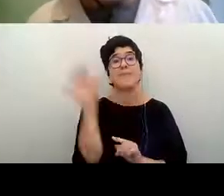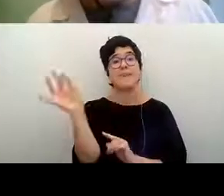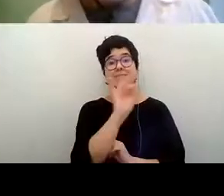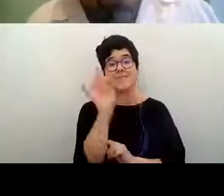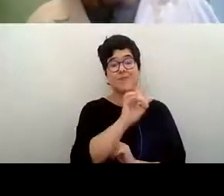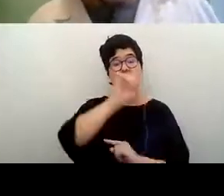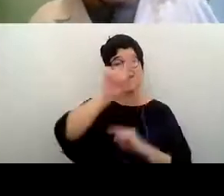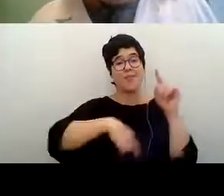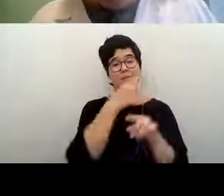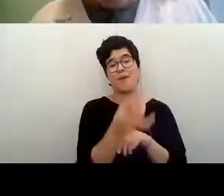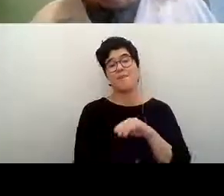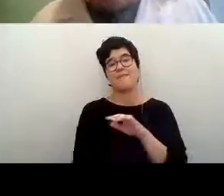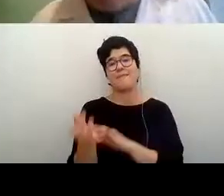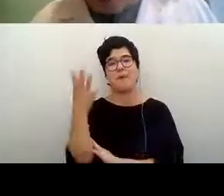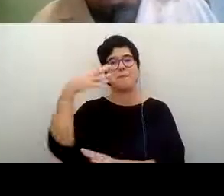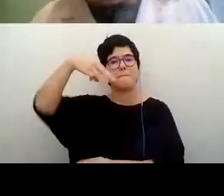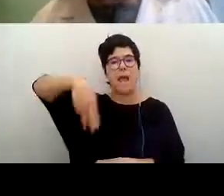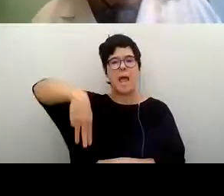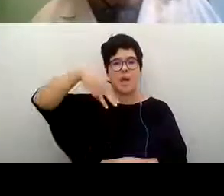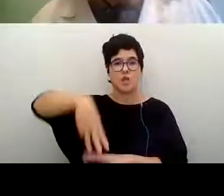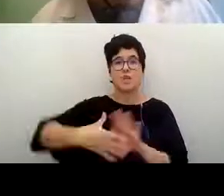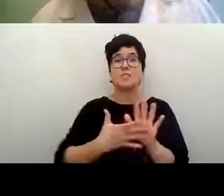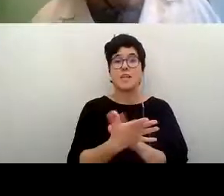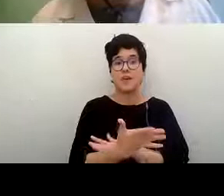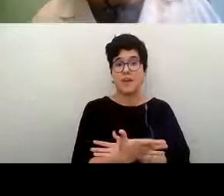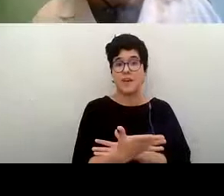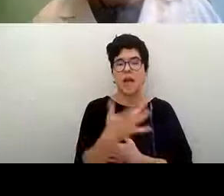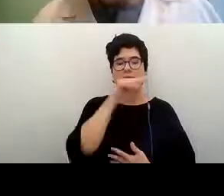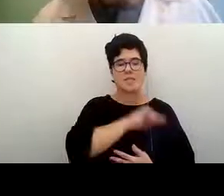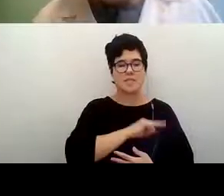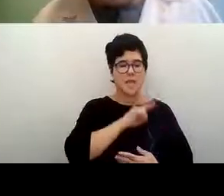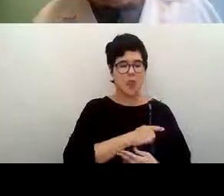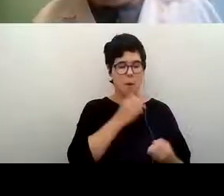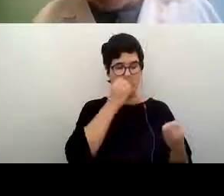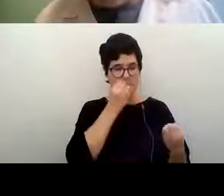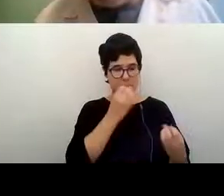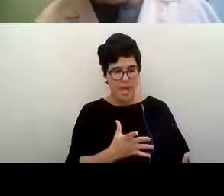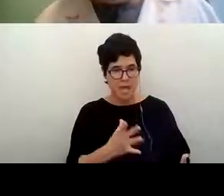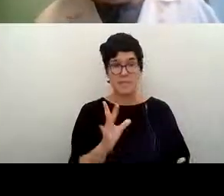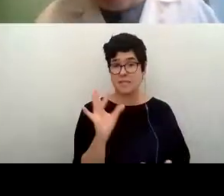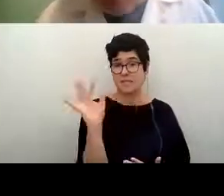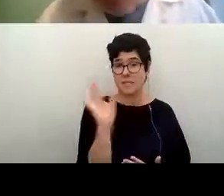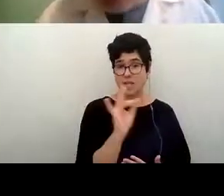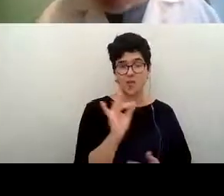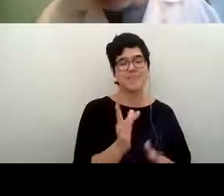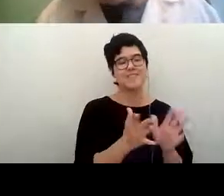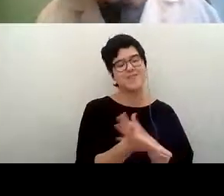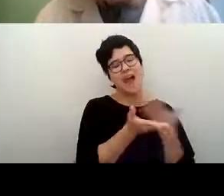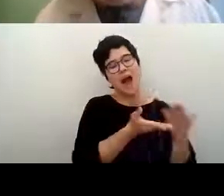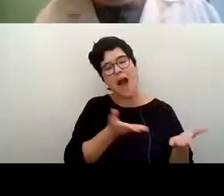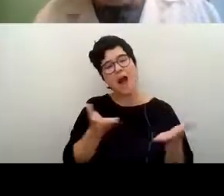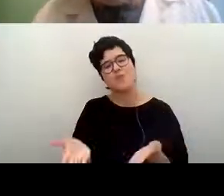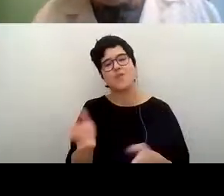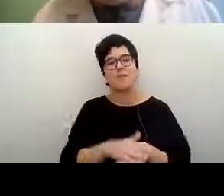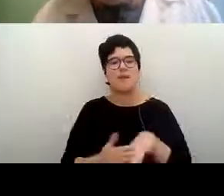estado anímico bueno, válido, saludable, nos va a llevar, generalmente, va a venir asociado